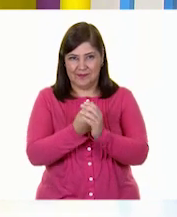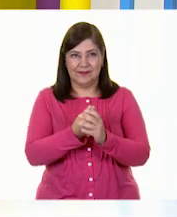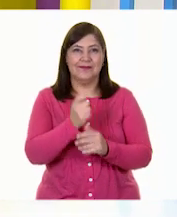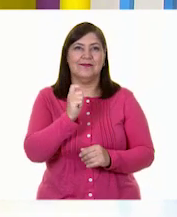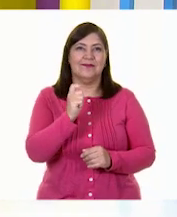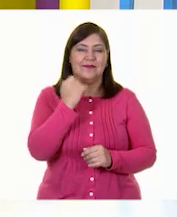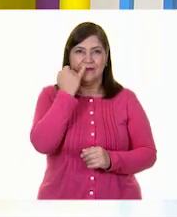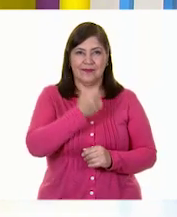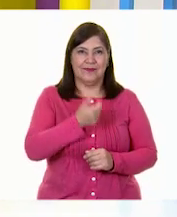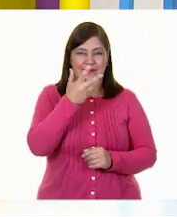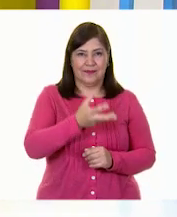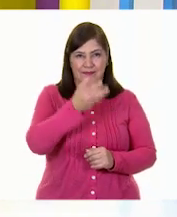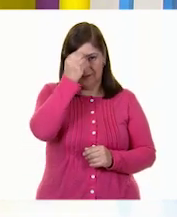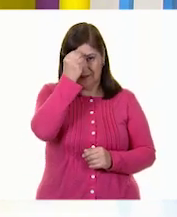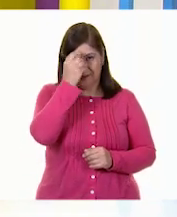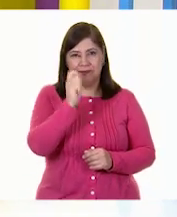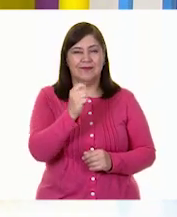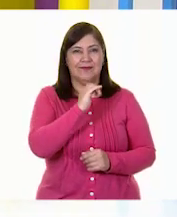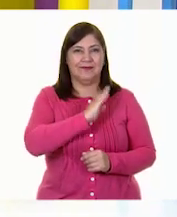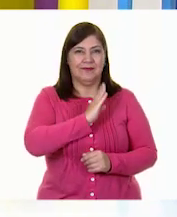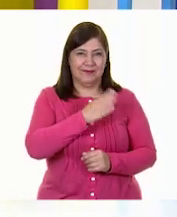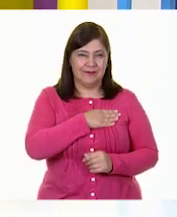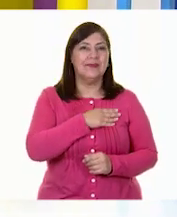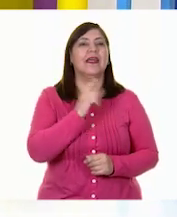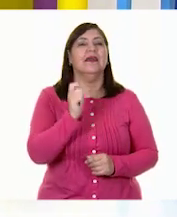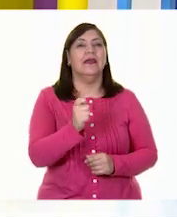materna, tenemos a la maestra